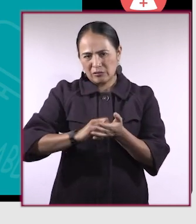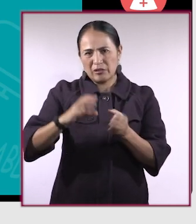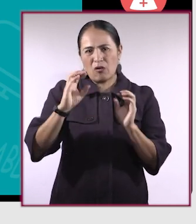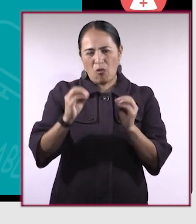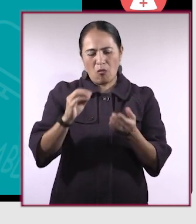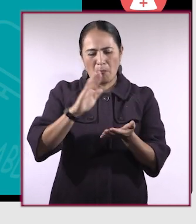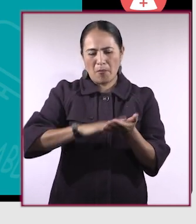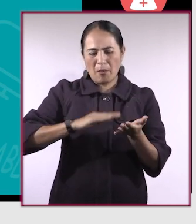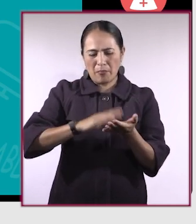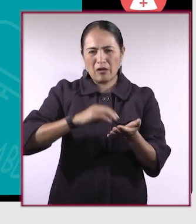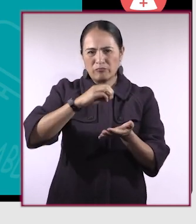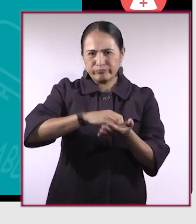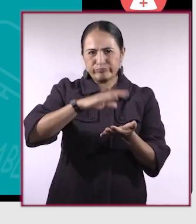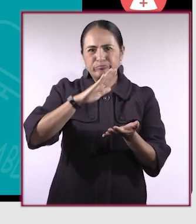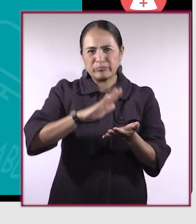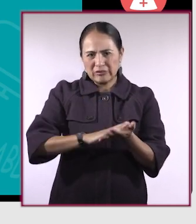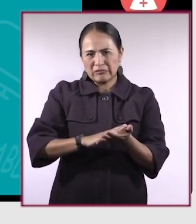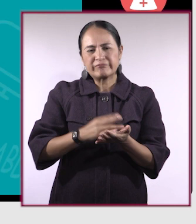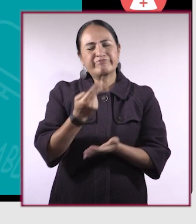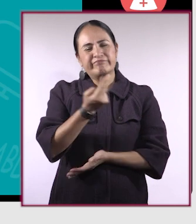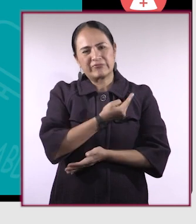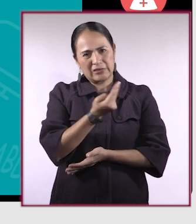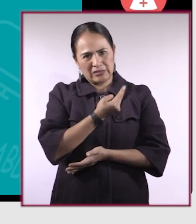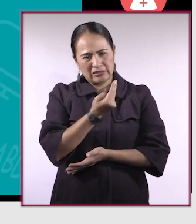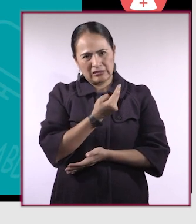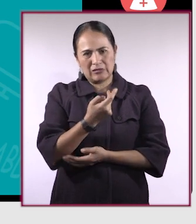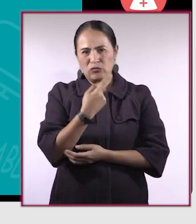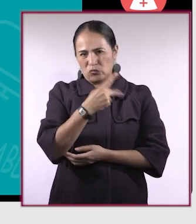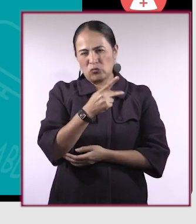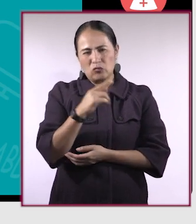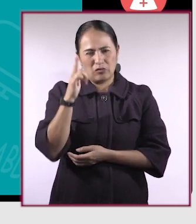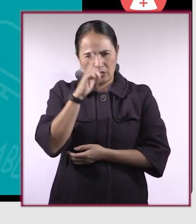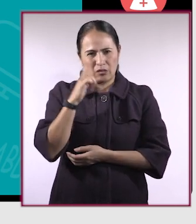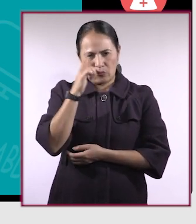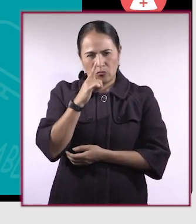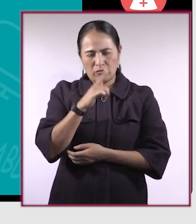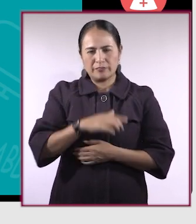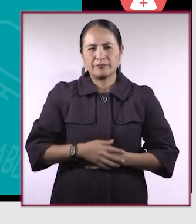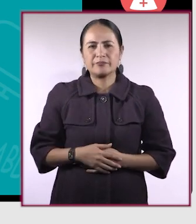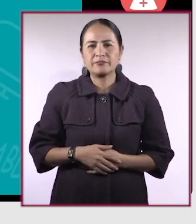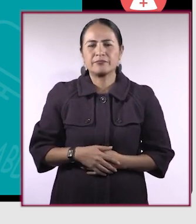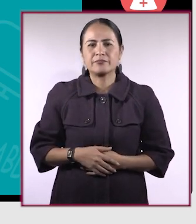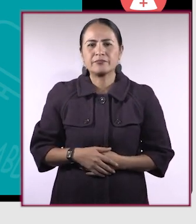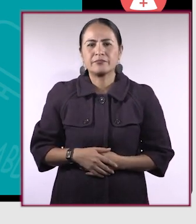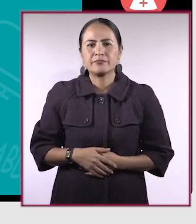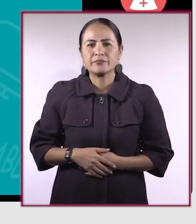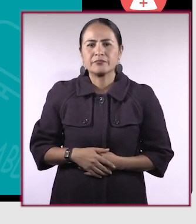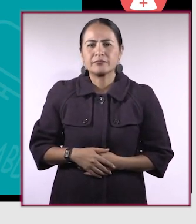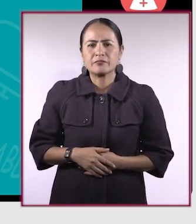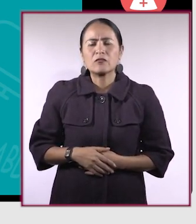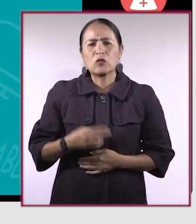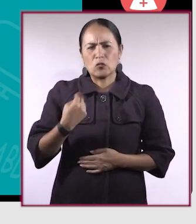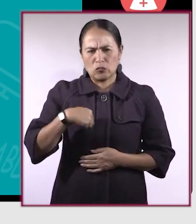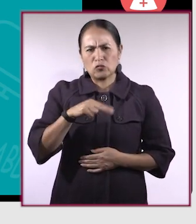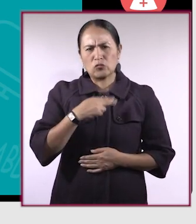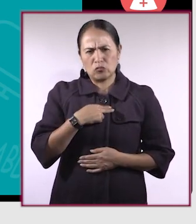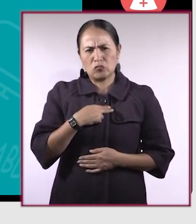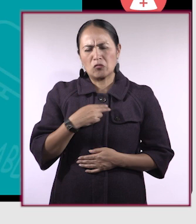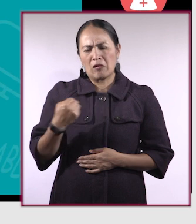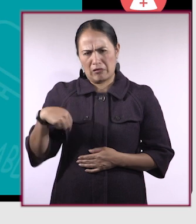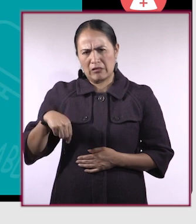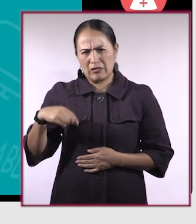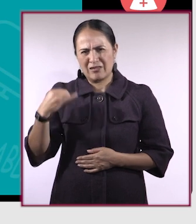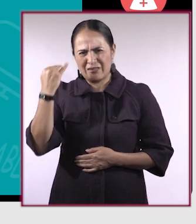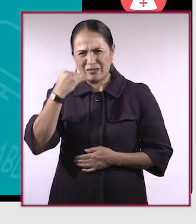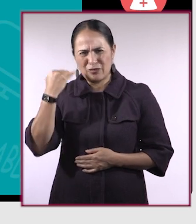y plasmar en un texto escrito su lenguaje, ¿no? Podemos hacer o